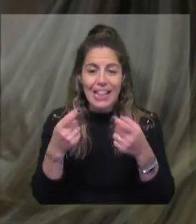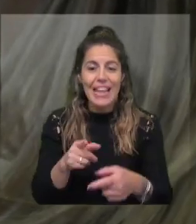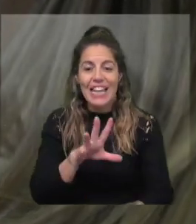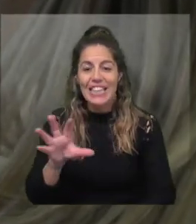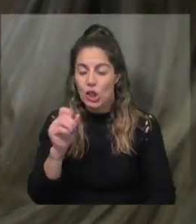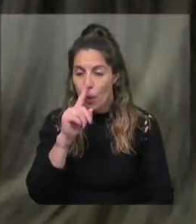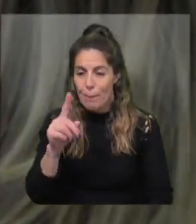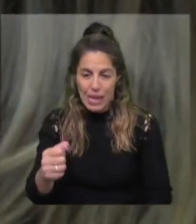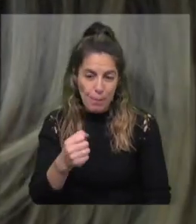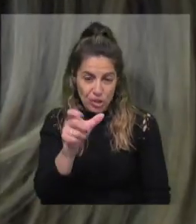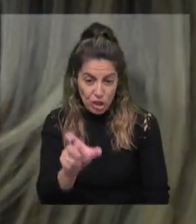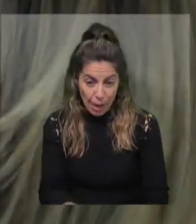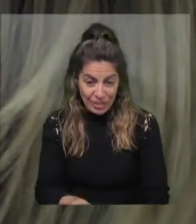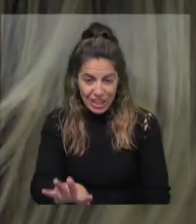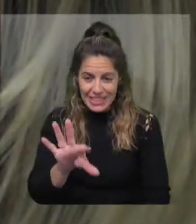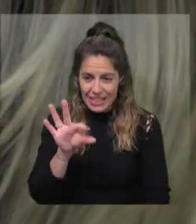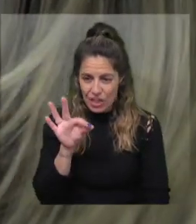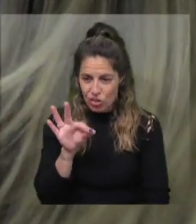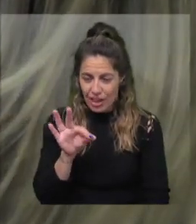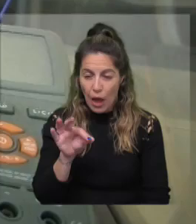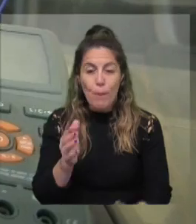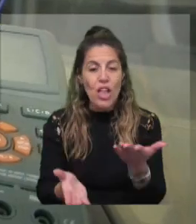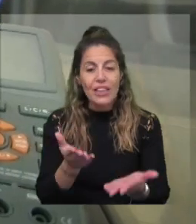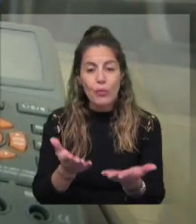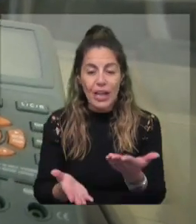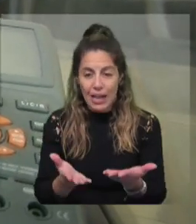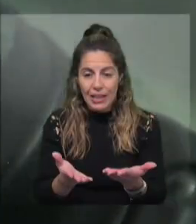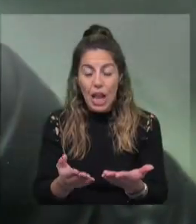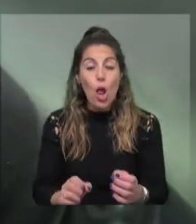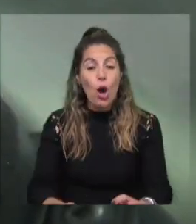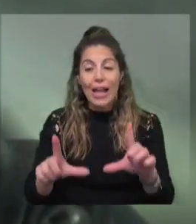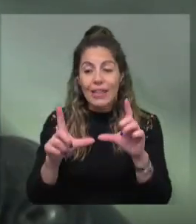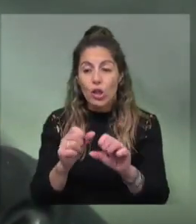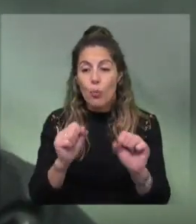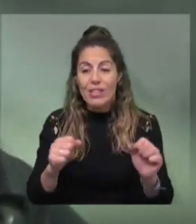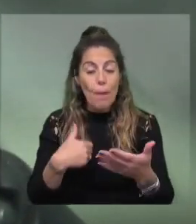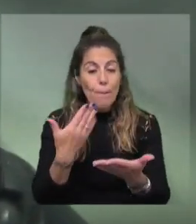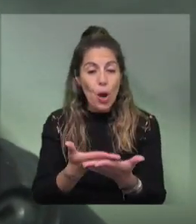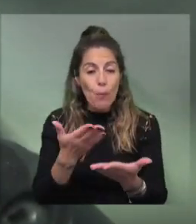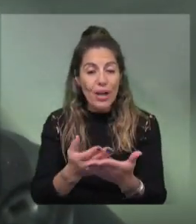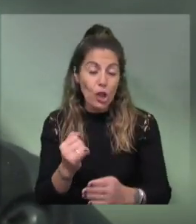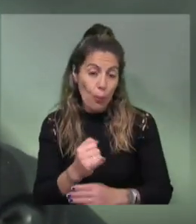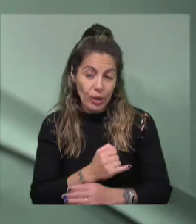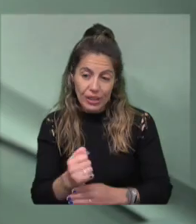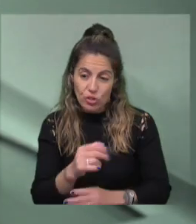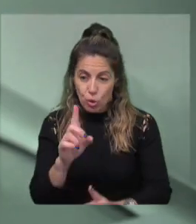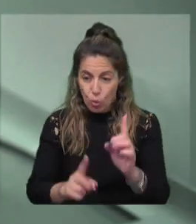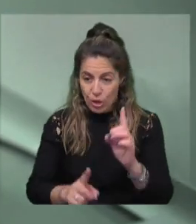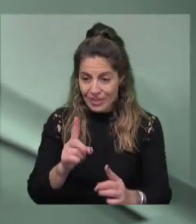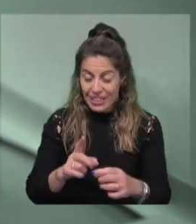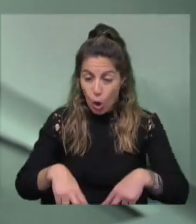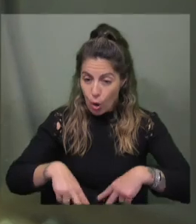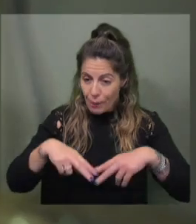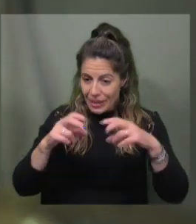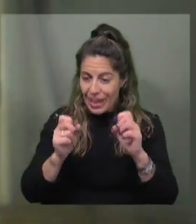500.000 pesos a la persona que sea seleccionada por el Tribunal Evaluador. Los candidatos podrán ser propuestos por instituciones universitarias o de